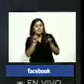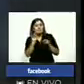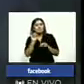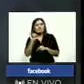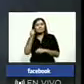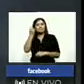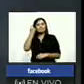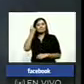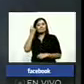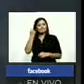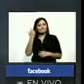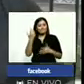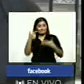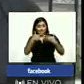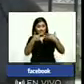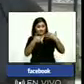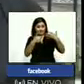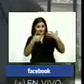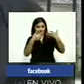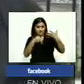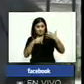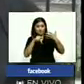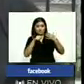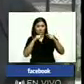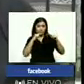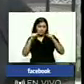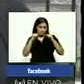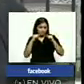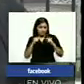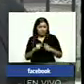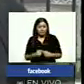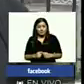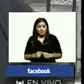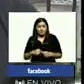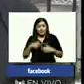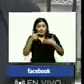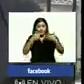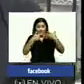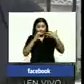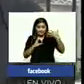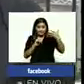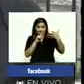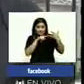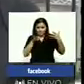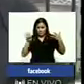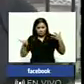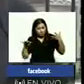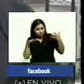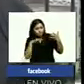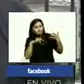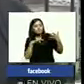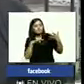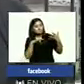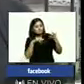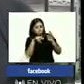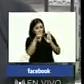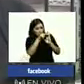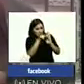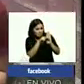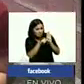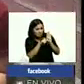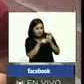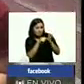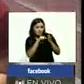principios de la democracia que las leyes son las normas que rigen todo un país si no hay leyes no hay norma que era un país o un país no puede salir adelante